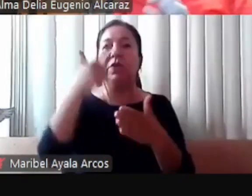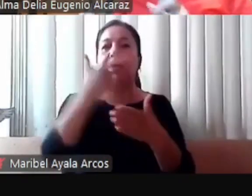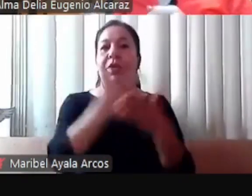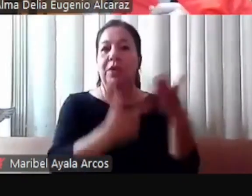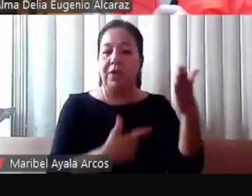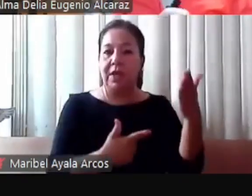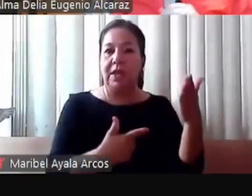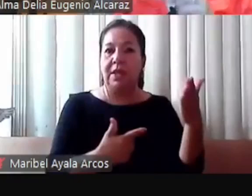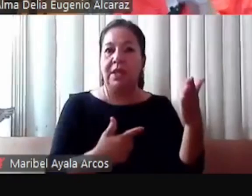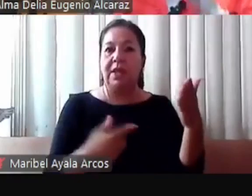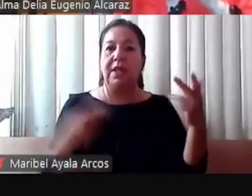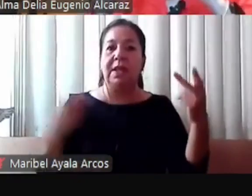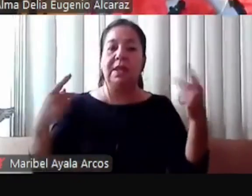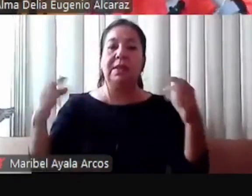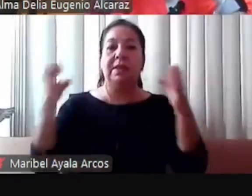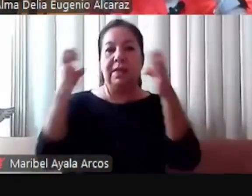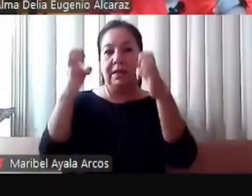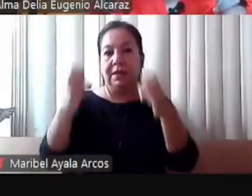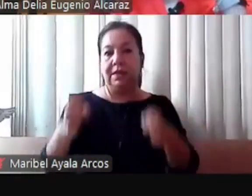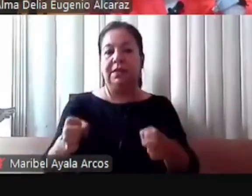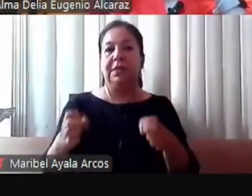para sesionar válidamente.